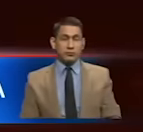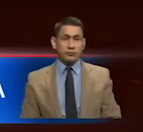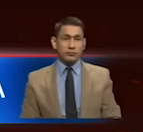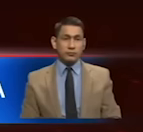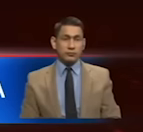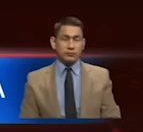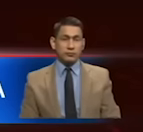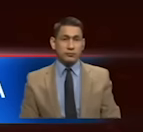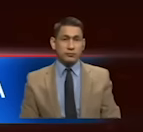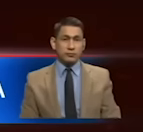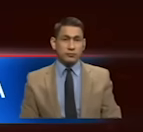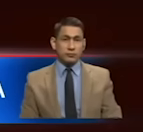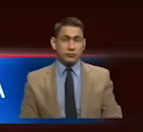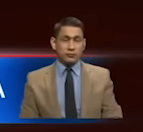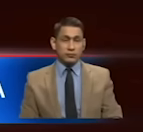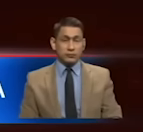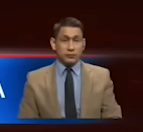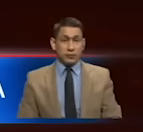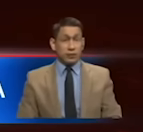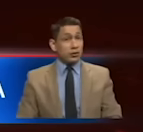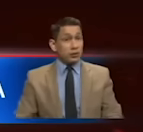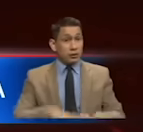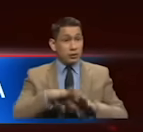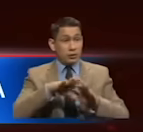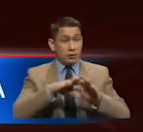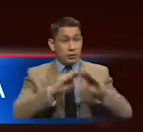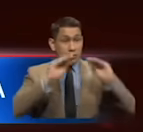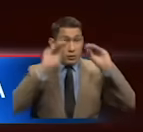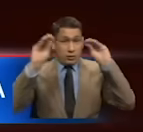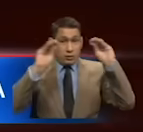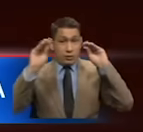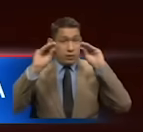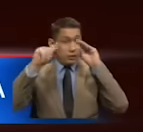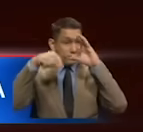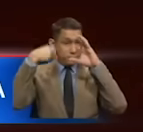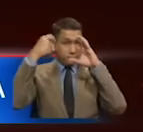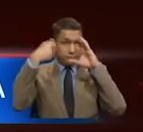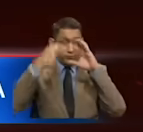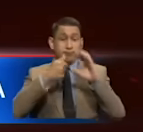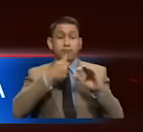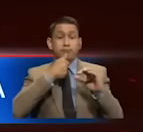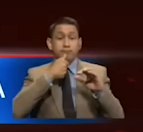población. Además, ciudadanos documentaron a través de videos la creciente